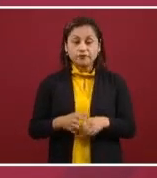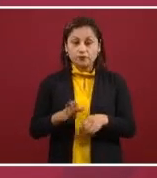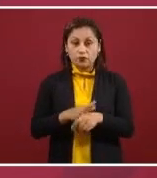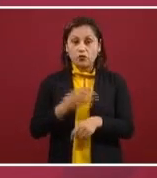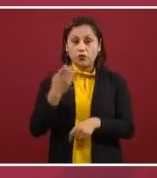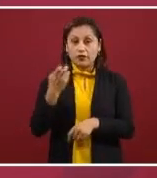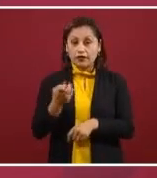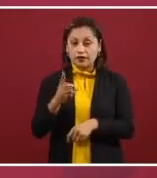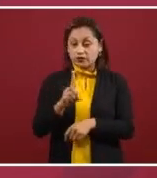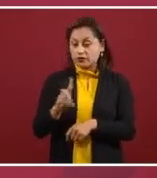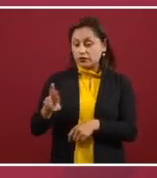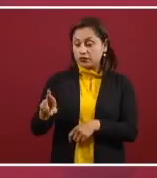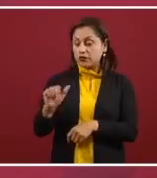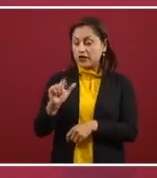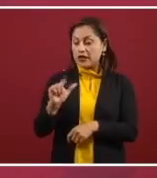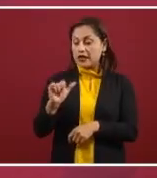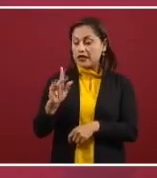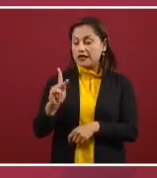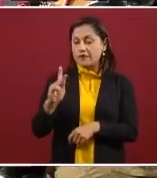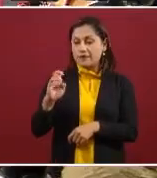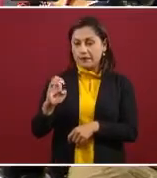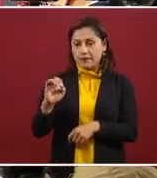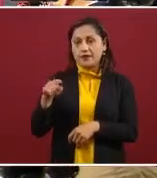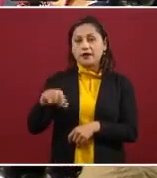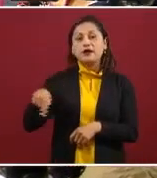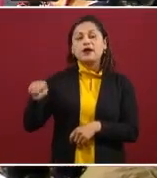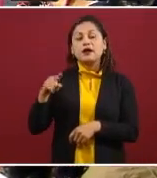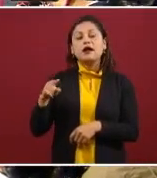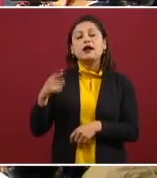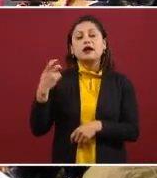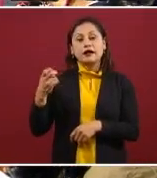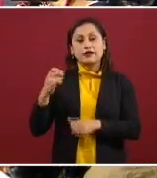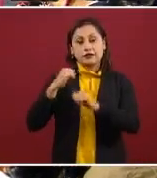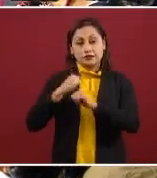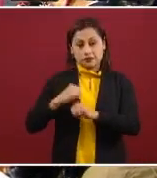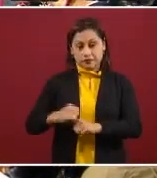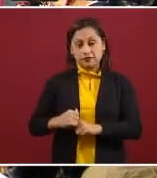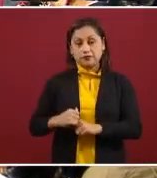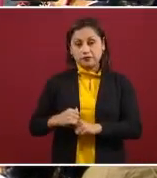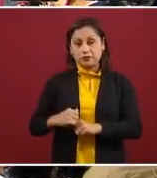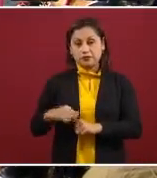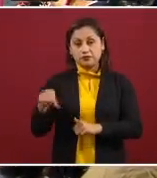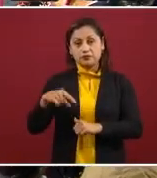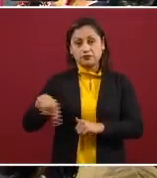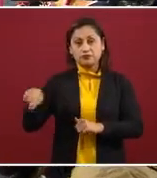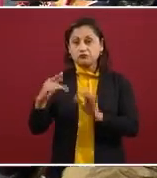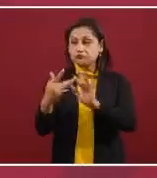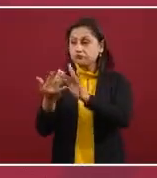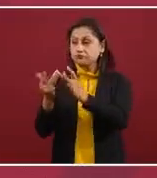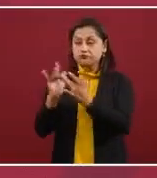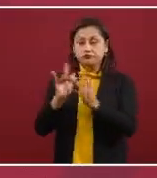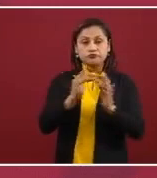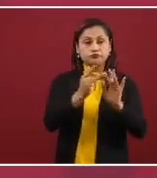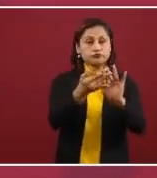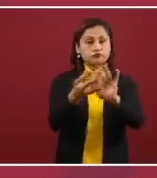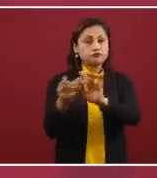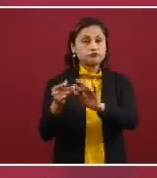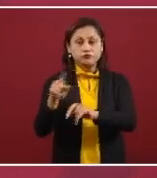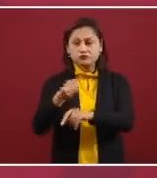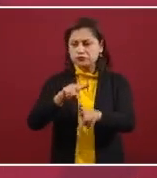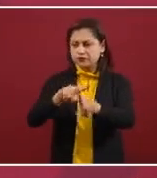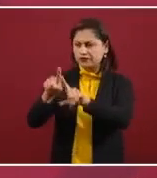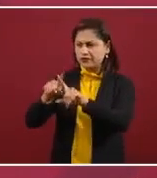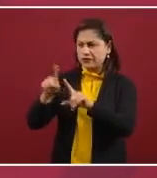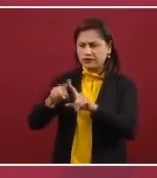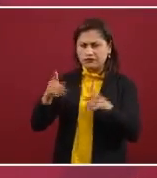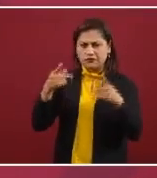Alipi, que es el responsable de esta acción, está en comunicación con todos los que se dedican a distribuir